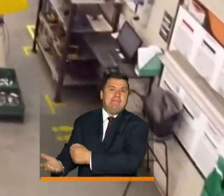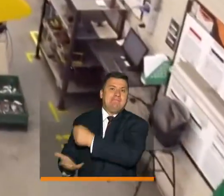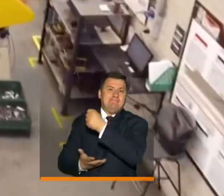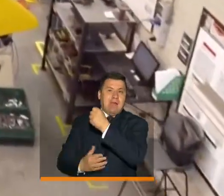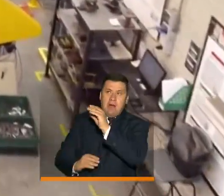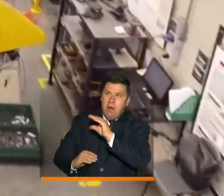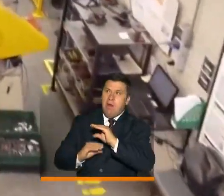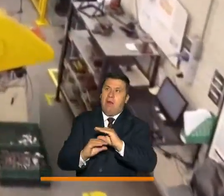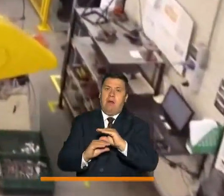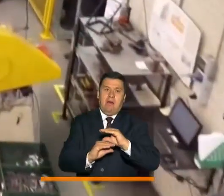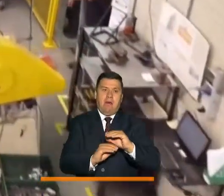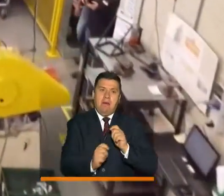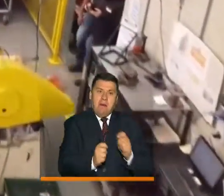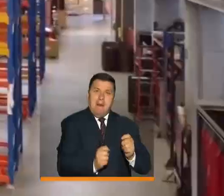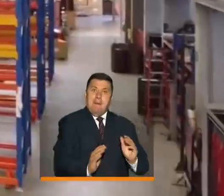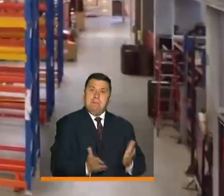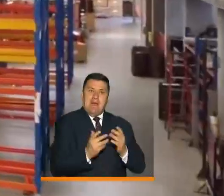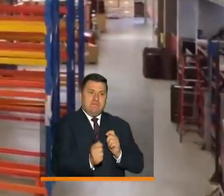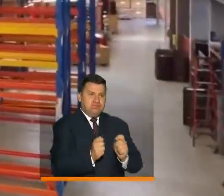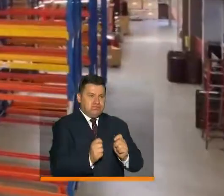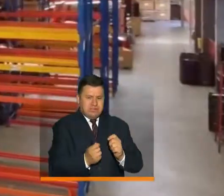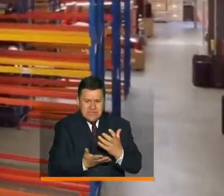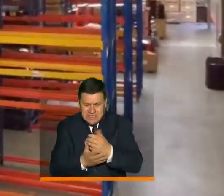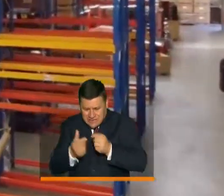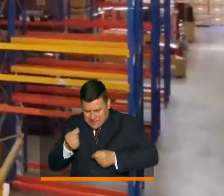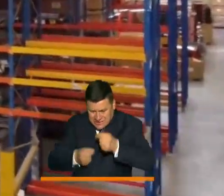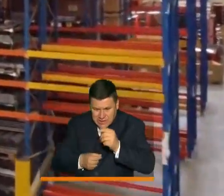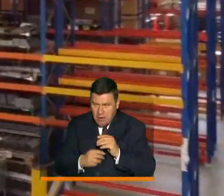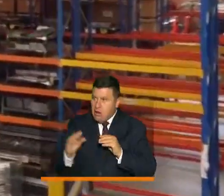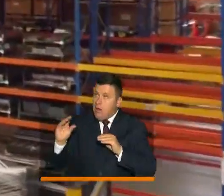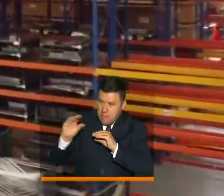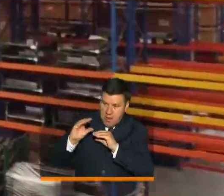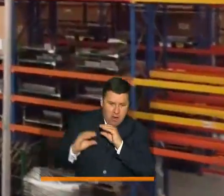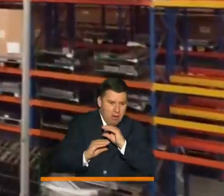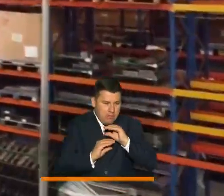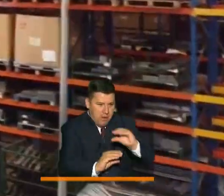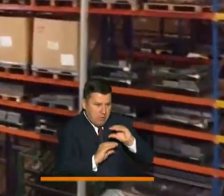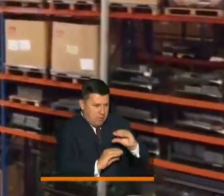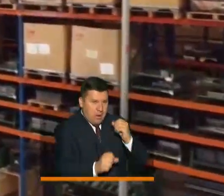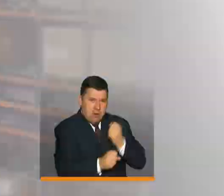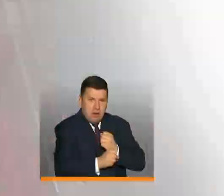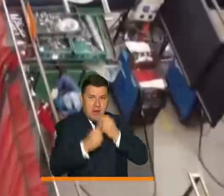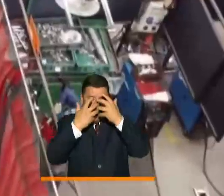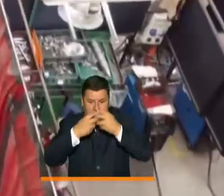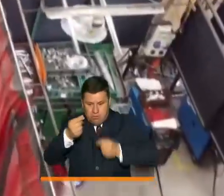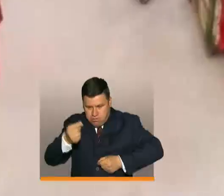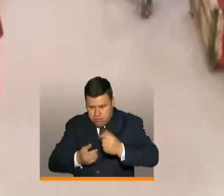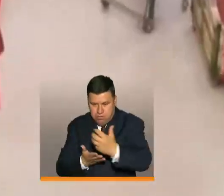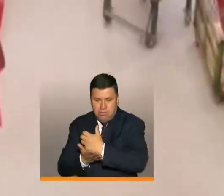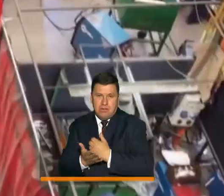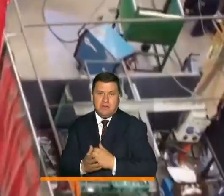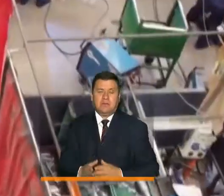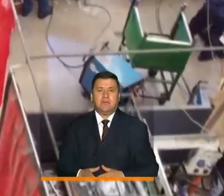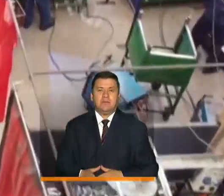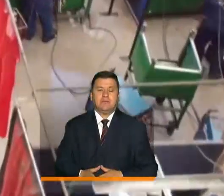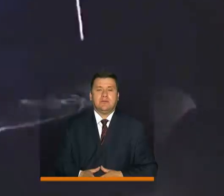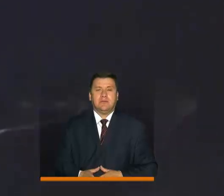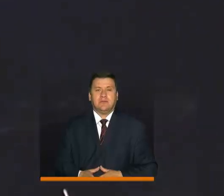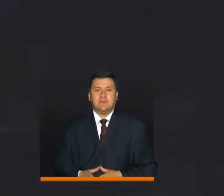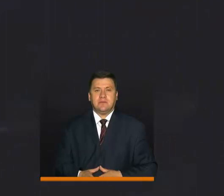permite estabilizar mejor el flujo de caja y el tema financiero de las compañías.